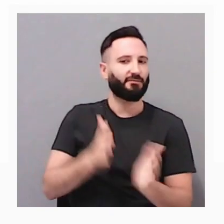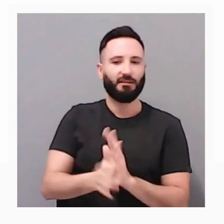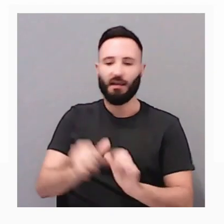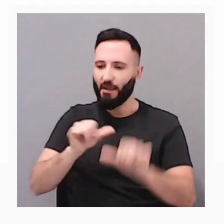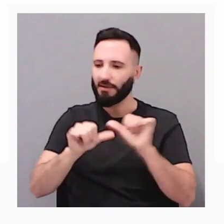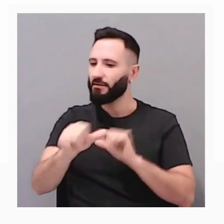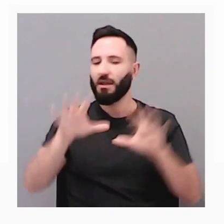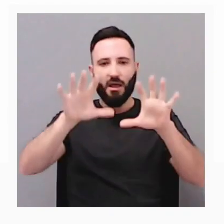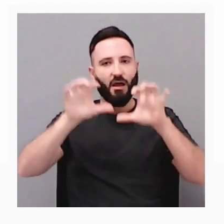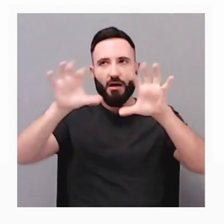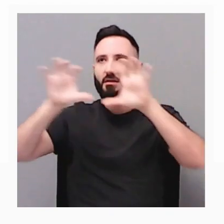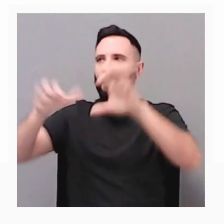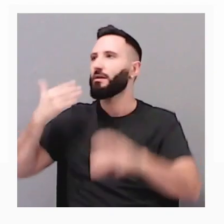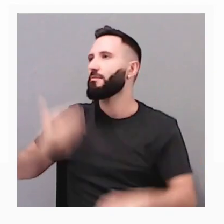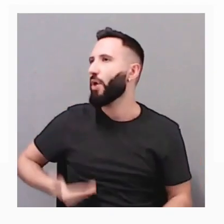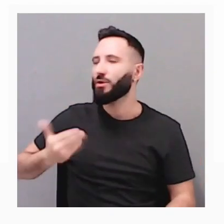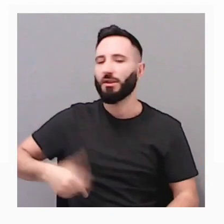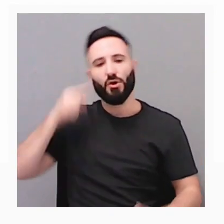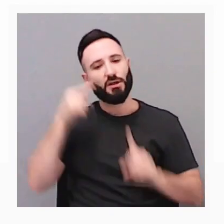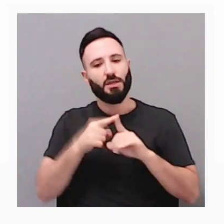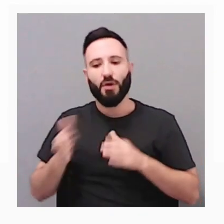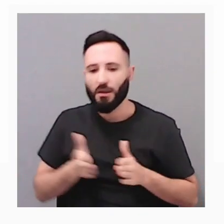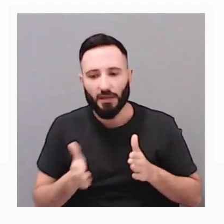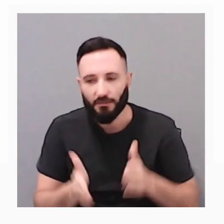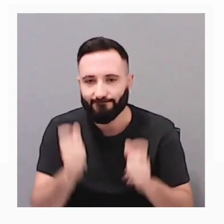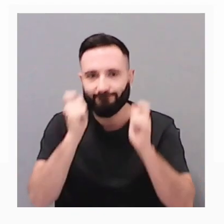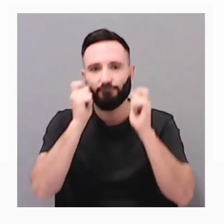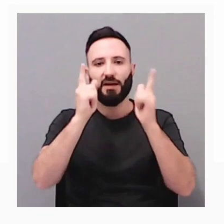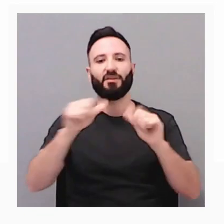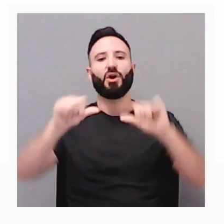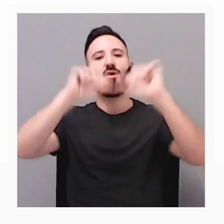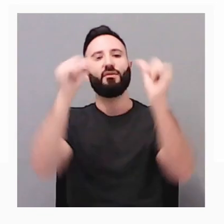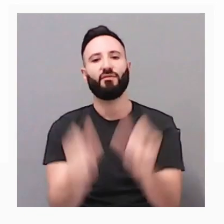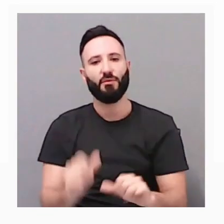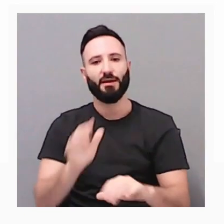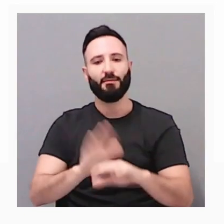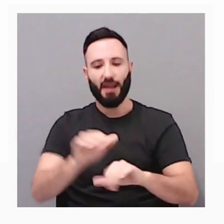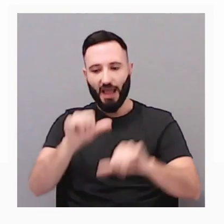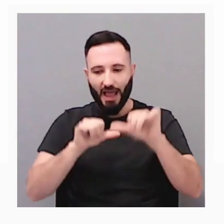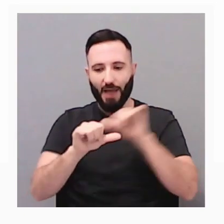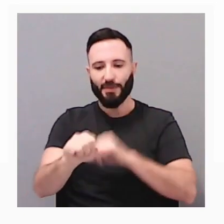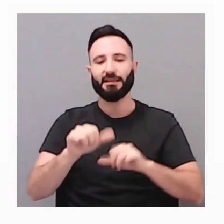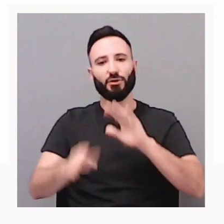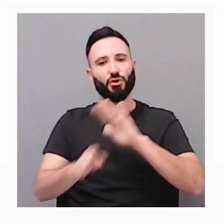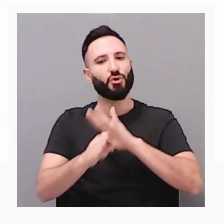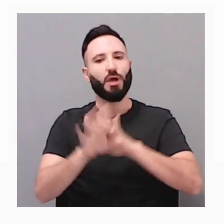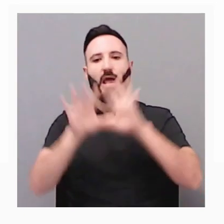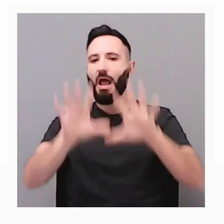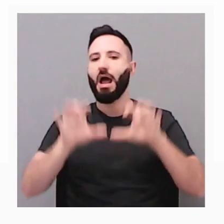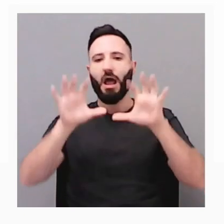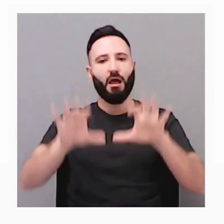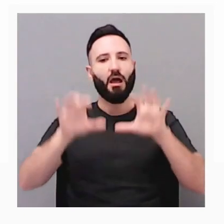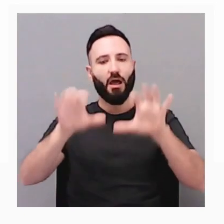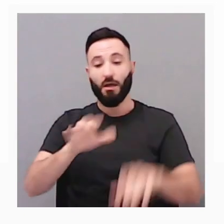encontrarles, descubrirles los caminos, descubrirles las formas para mantenerse aprendiendo continuamente, porque esta es